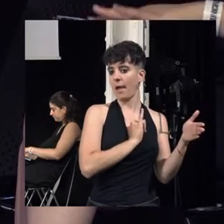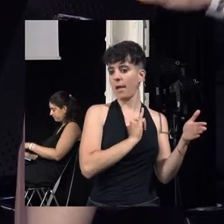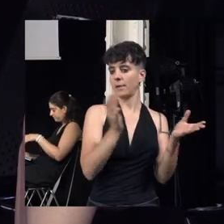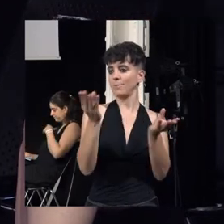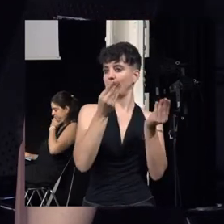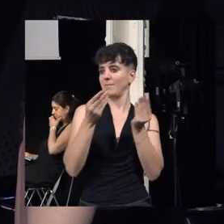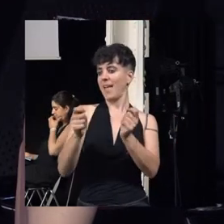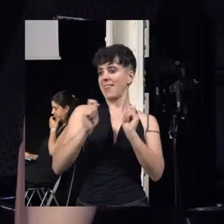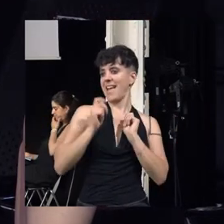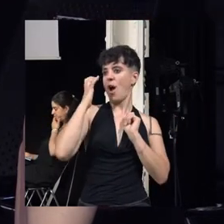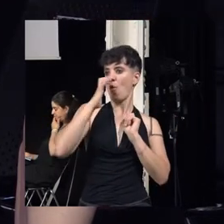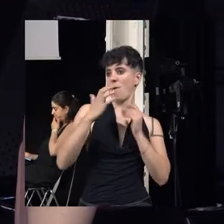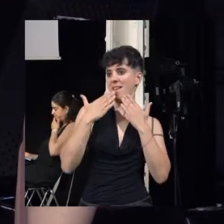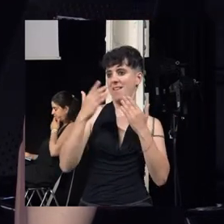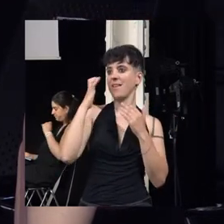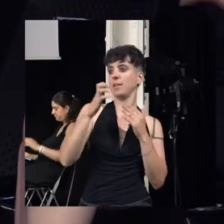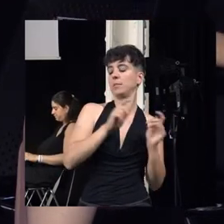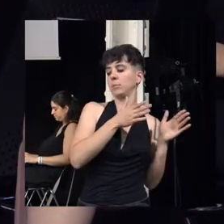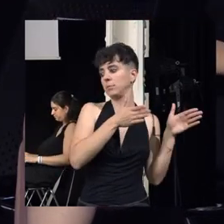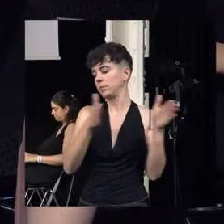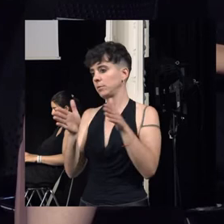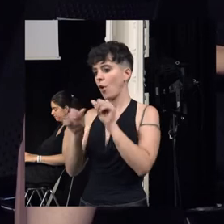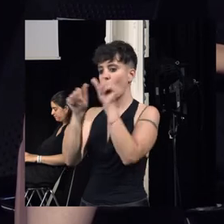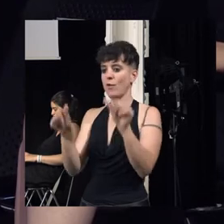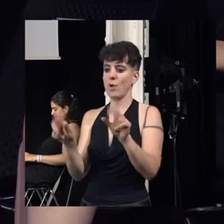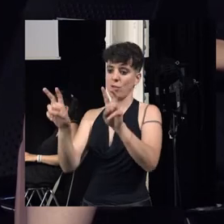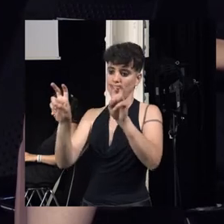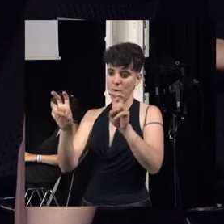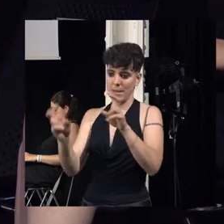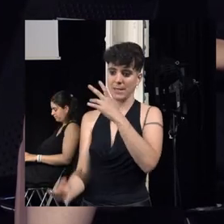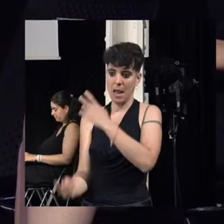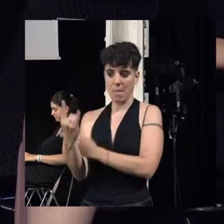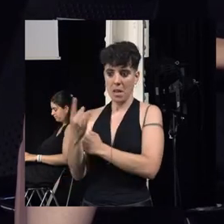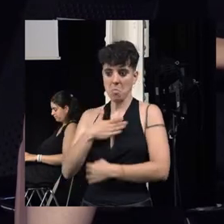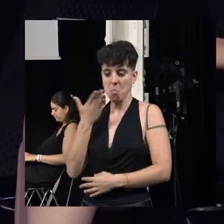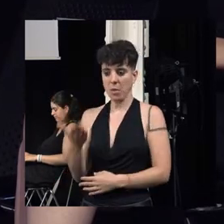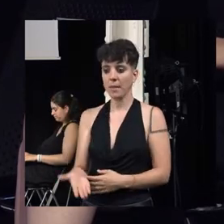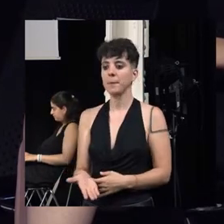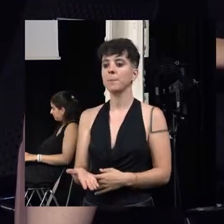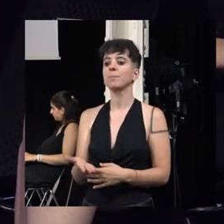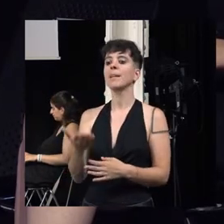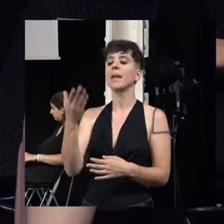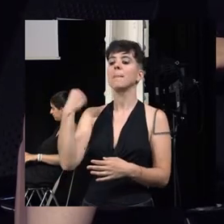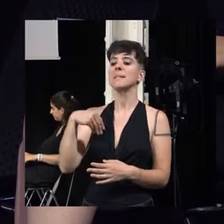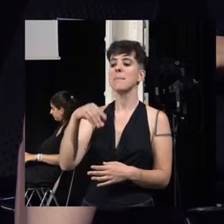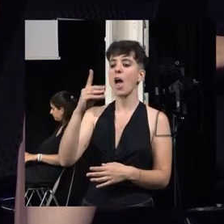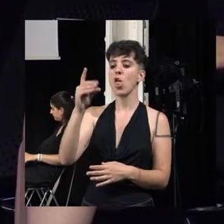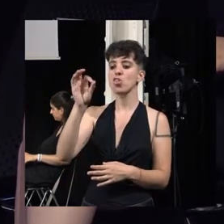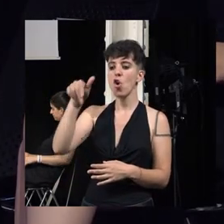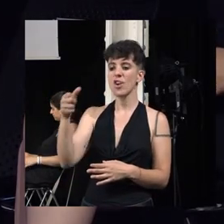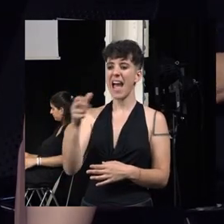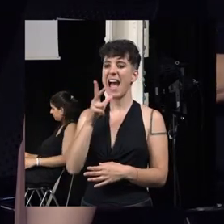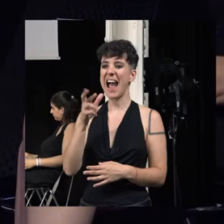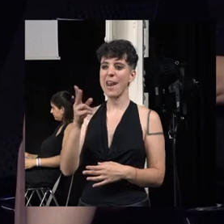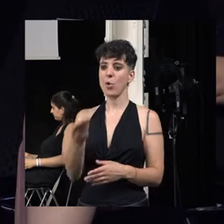de lo queer, puede que aparezcan otras figuraciones. Y volvemos a citar a la Haraway, esto ya estaba escrito antes de